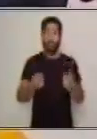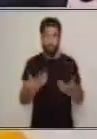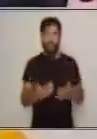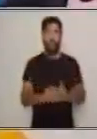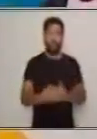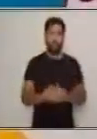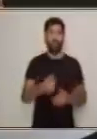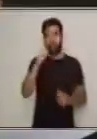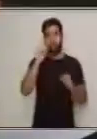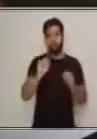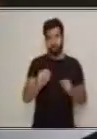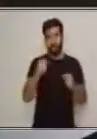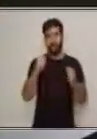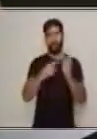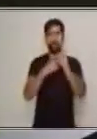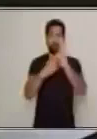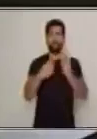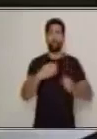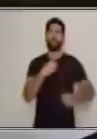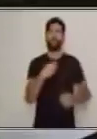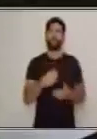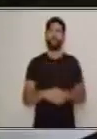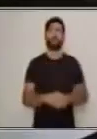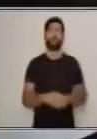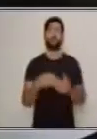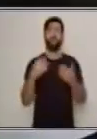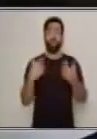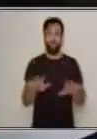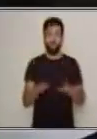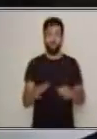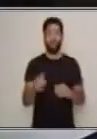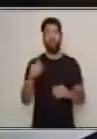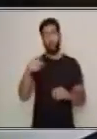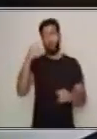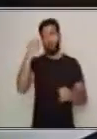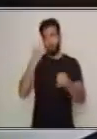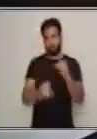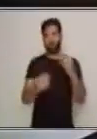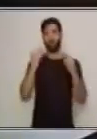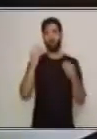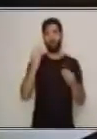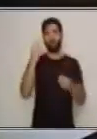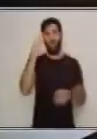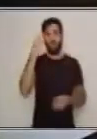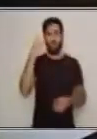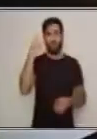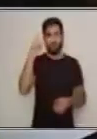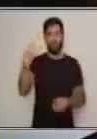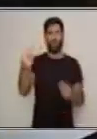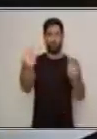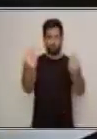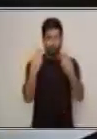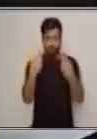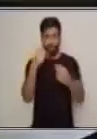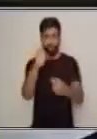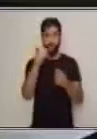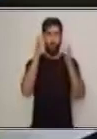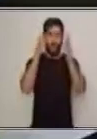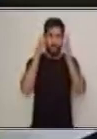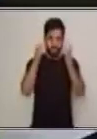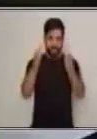trabajo manual que realizaste. Eso fue todo por el día de hoy. Te agradezco mucho tu